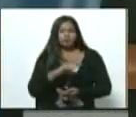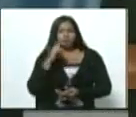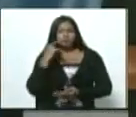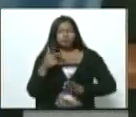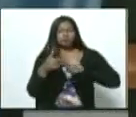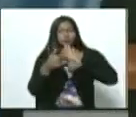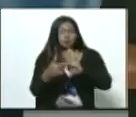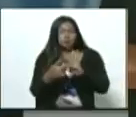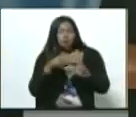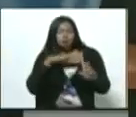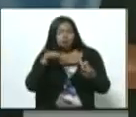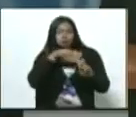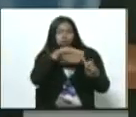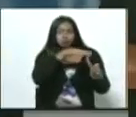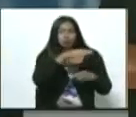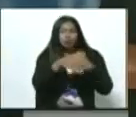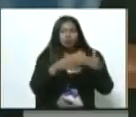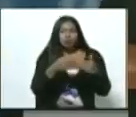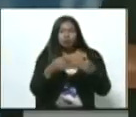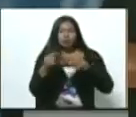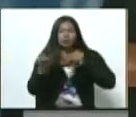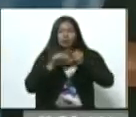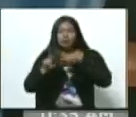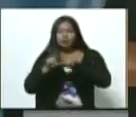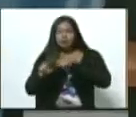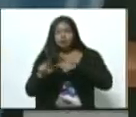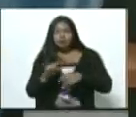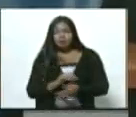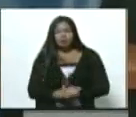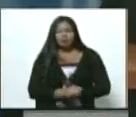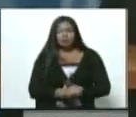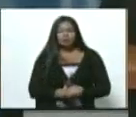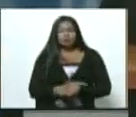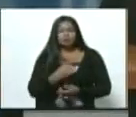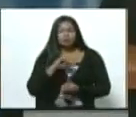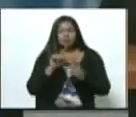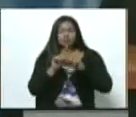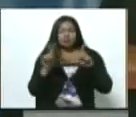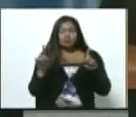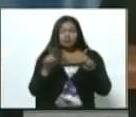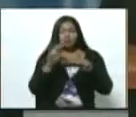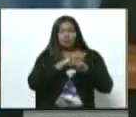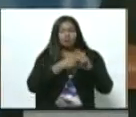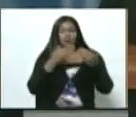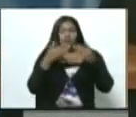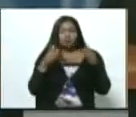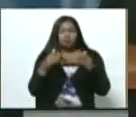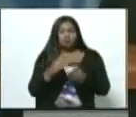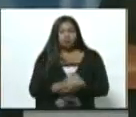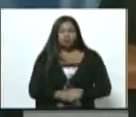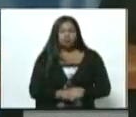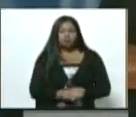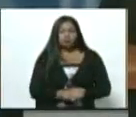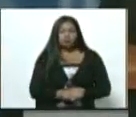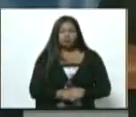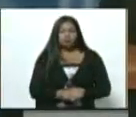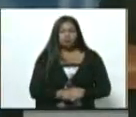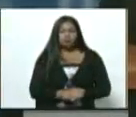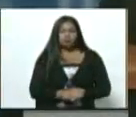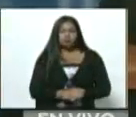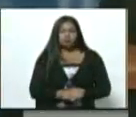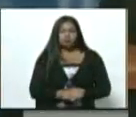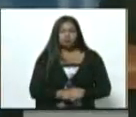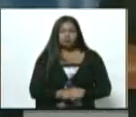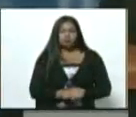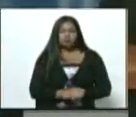todo asedio, acechanza o crítica, la separación de poderes públicos que, como bien